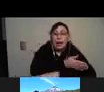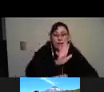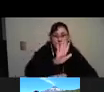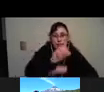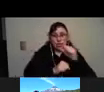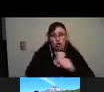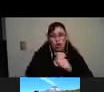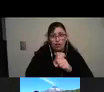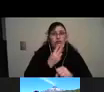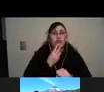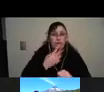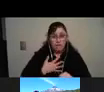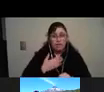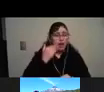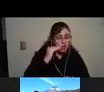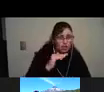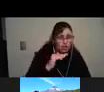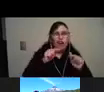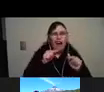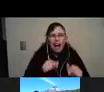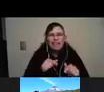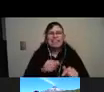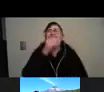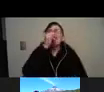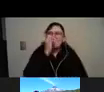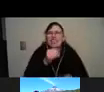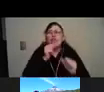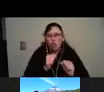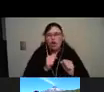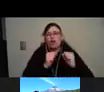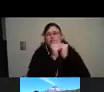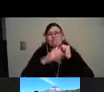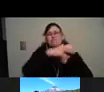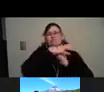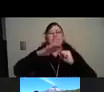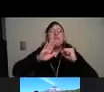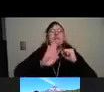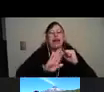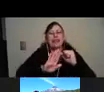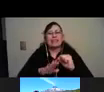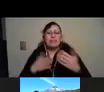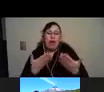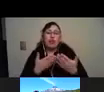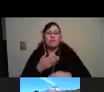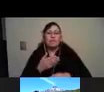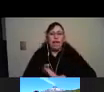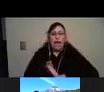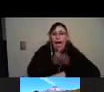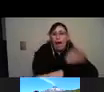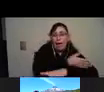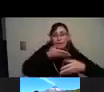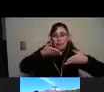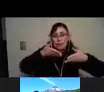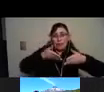¿ya? Y en ese sentido le adelanto un poco que la parálisis cerebral puede tener un origen prenatal, ¿cierto? Es decir, durante